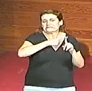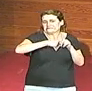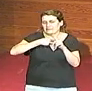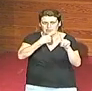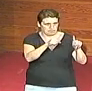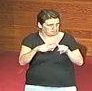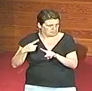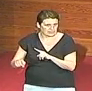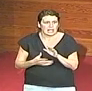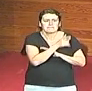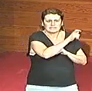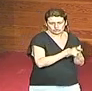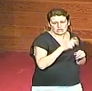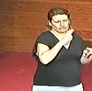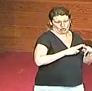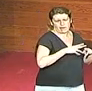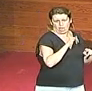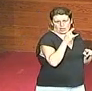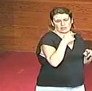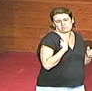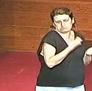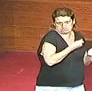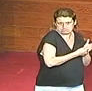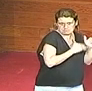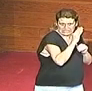gente que tiene un nombre y le pagan más y le interesa.